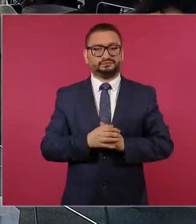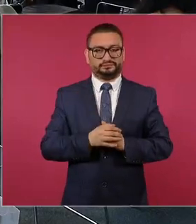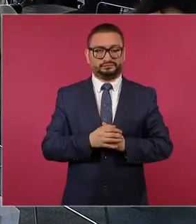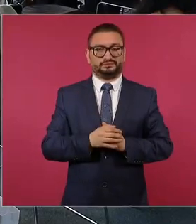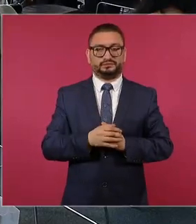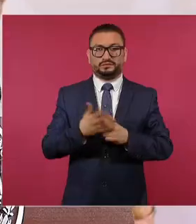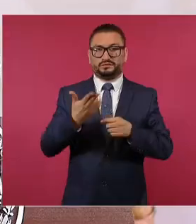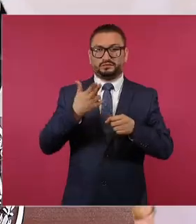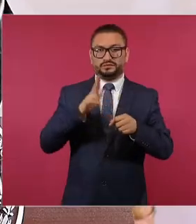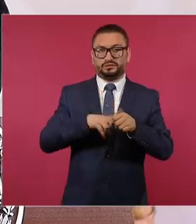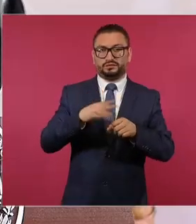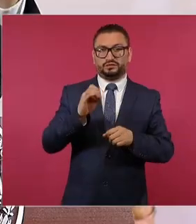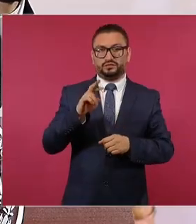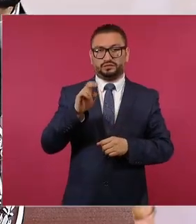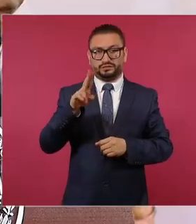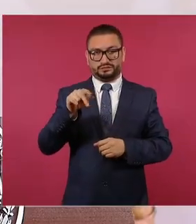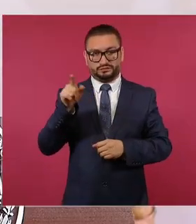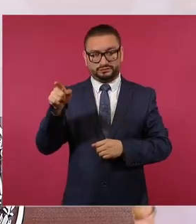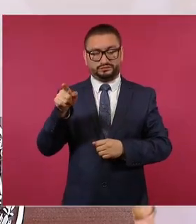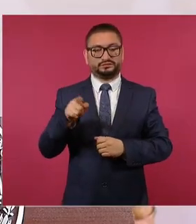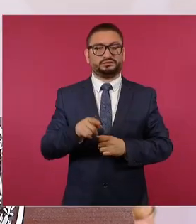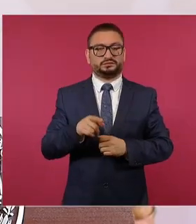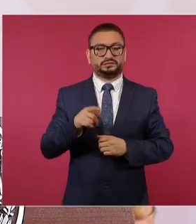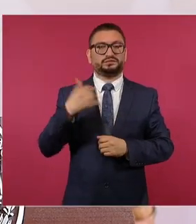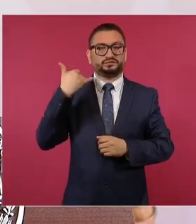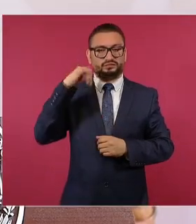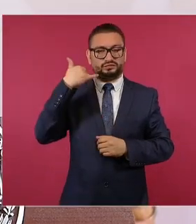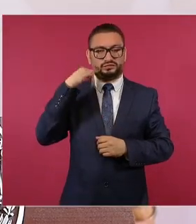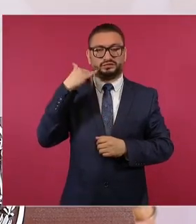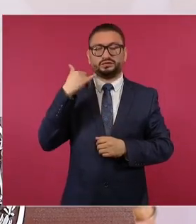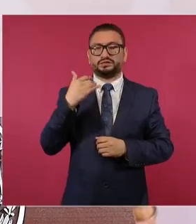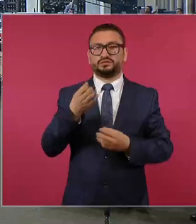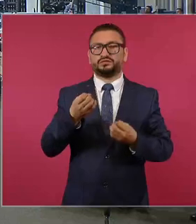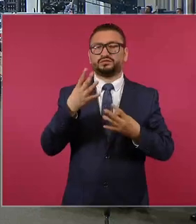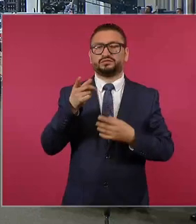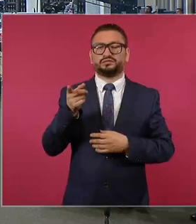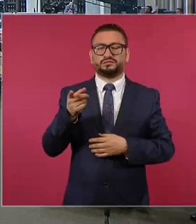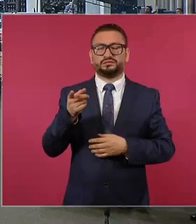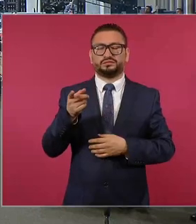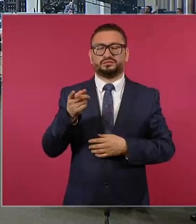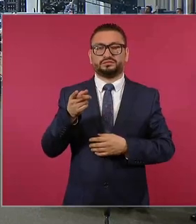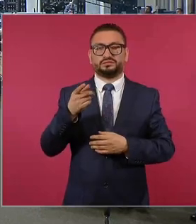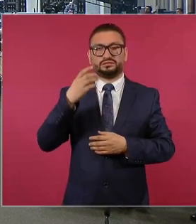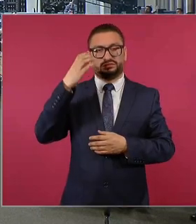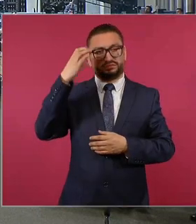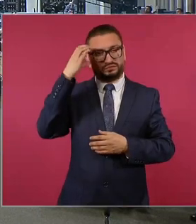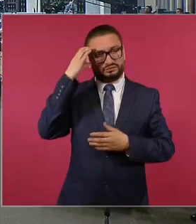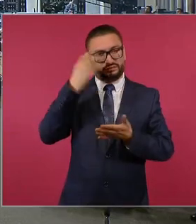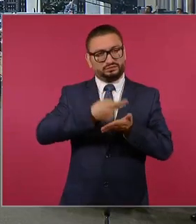El Hospital Orán de Yucatán, ¿cuántas camas?